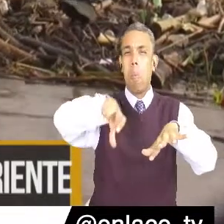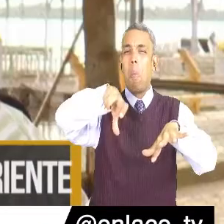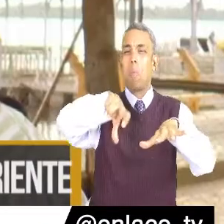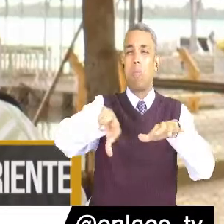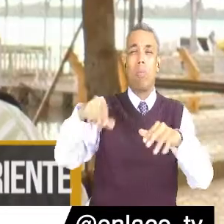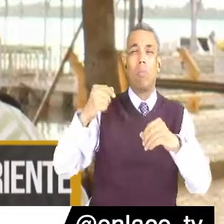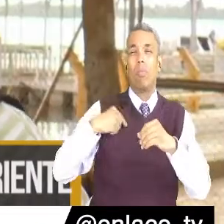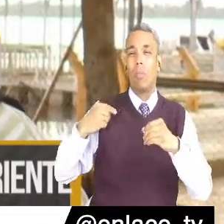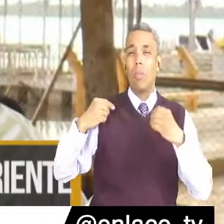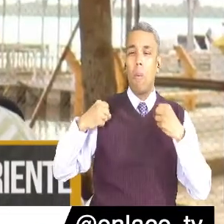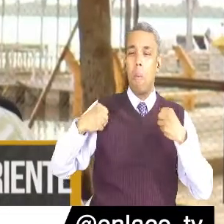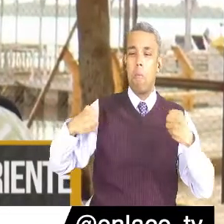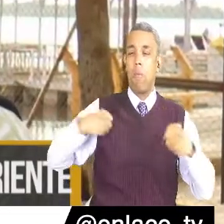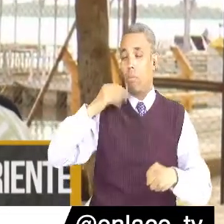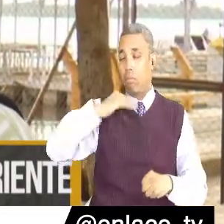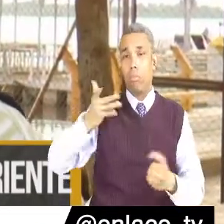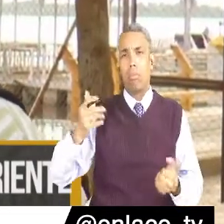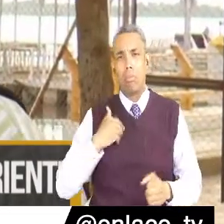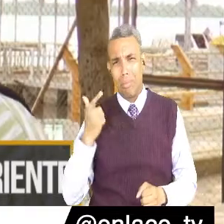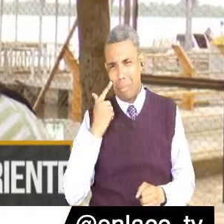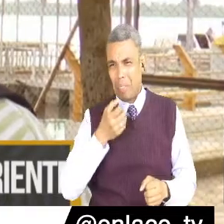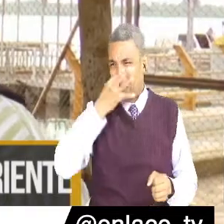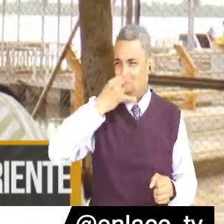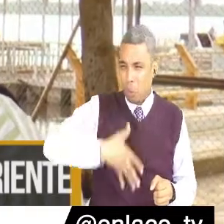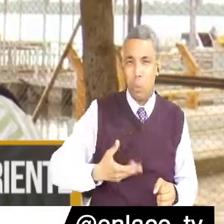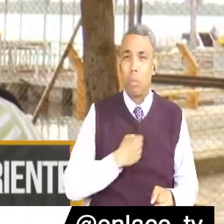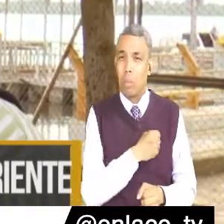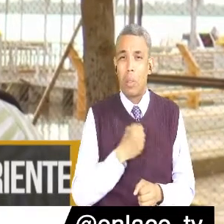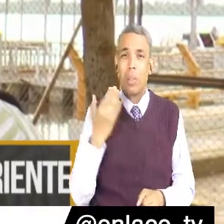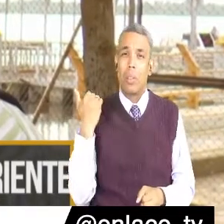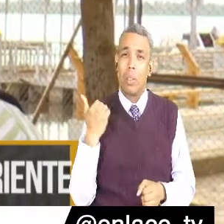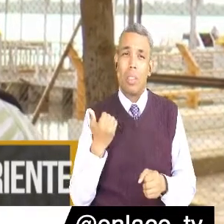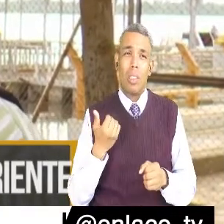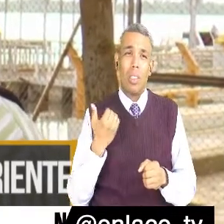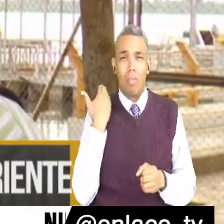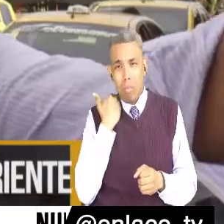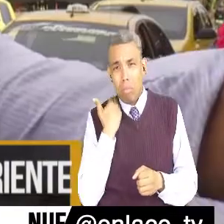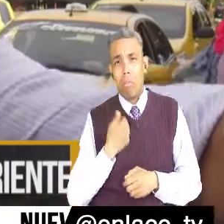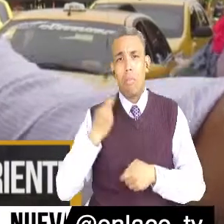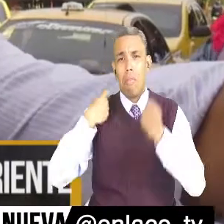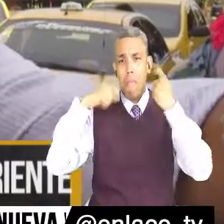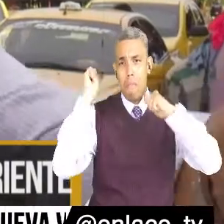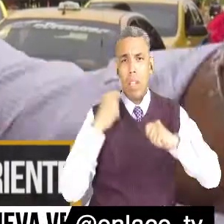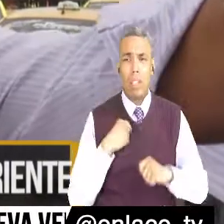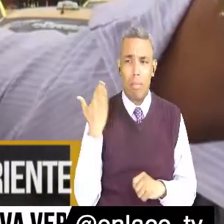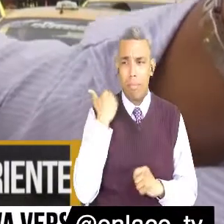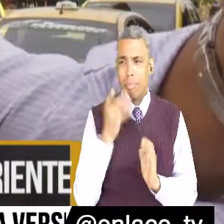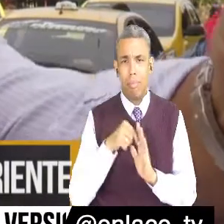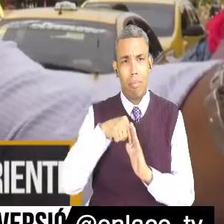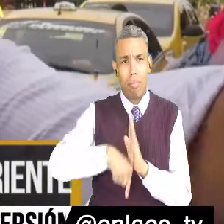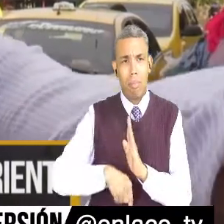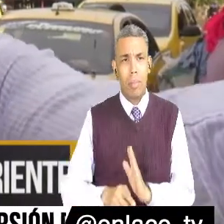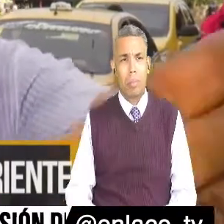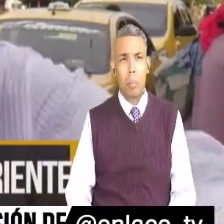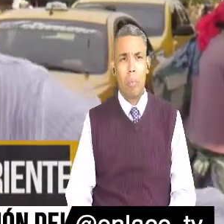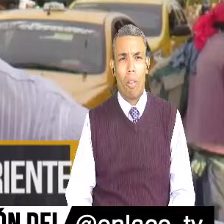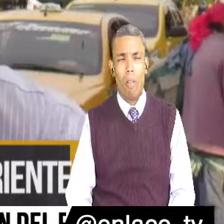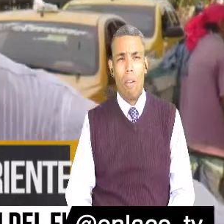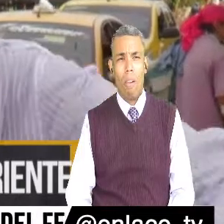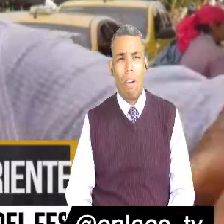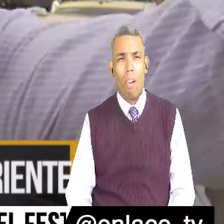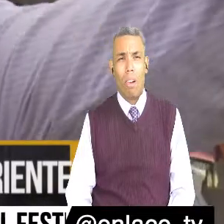queda y toda la contaminación y nos está perjudicando aquí a la parte aquí de los vendedores, de las comidas y todo. Pero esta vaina era para que pusieran una máquina